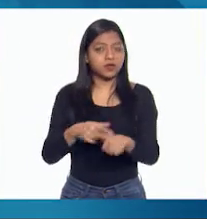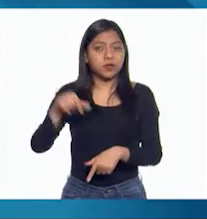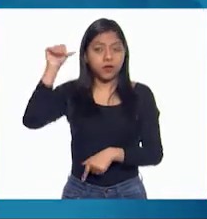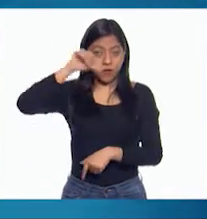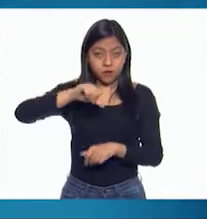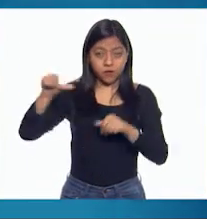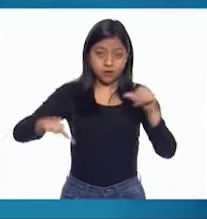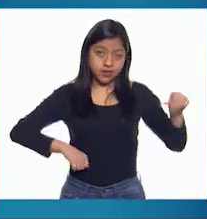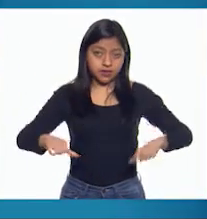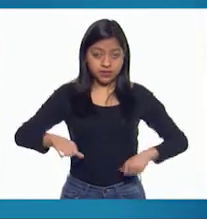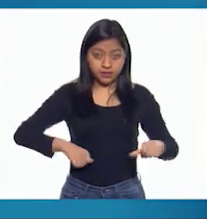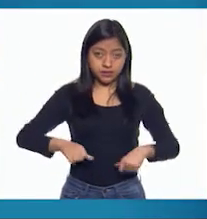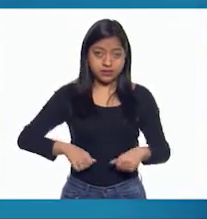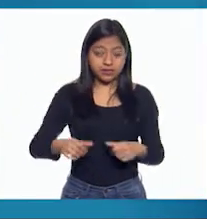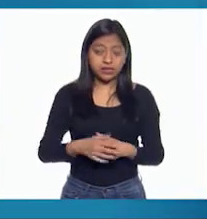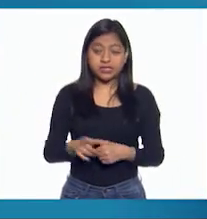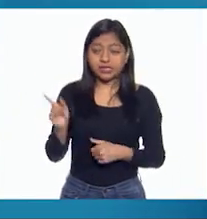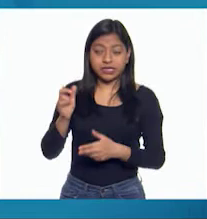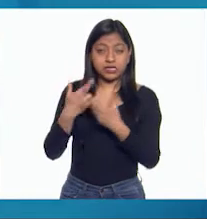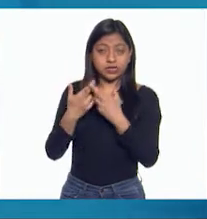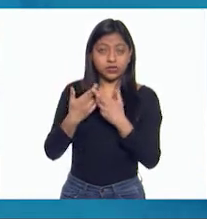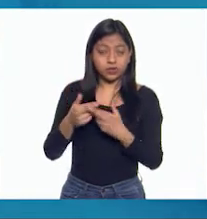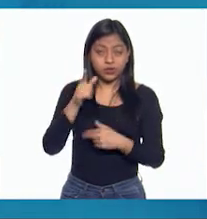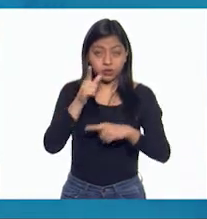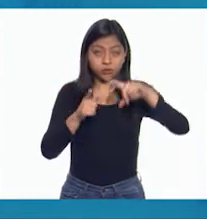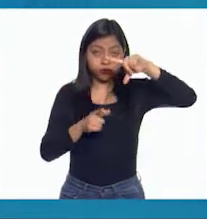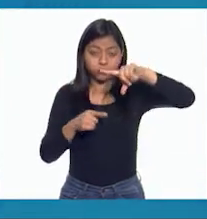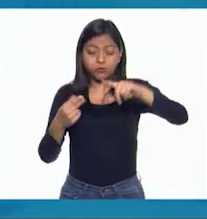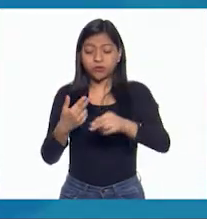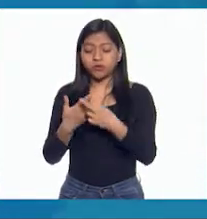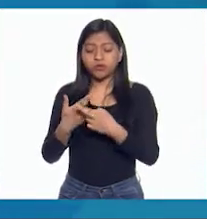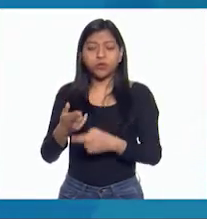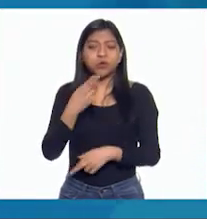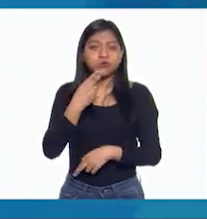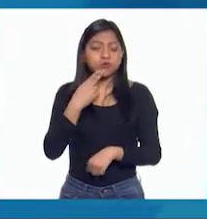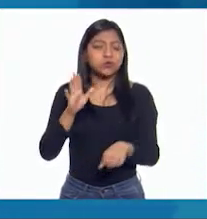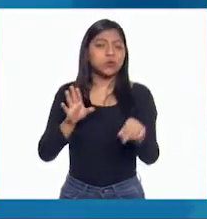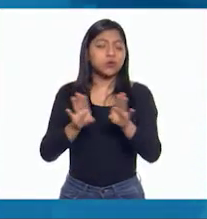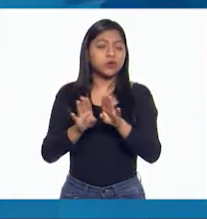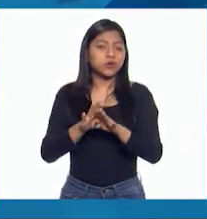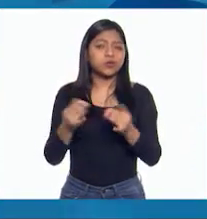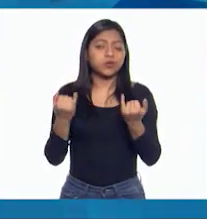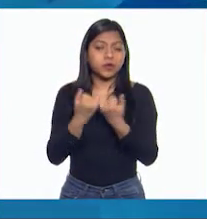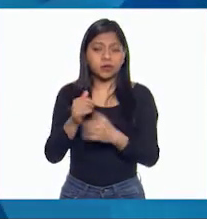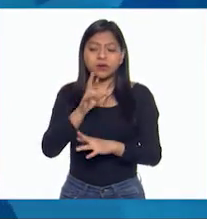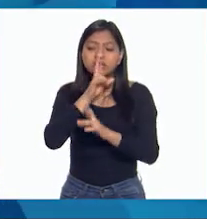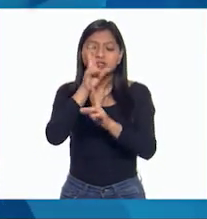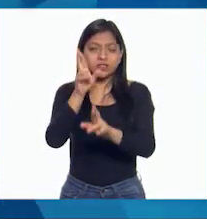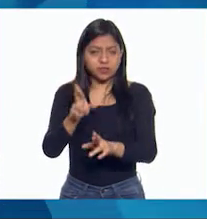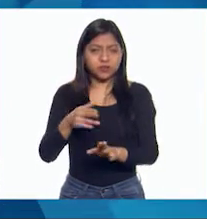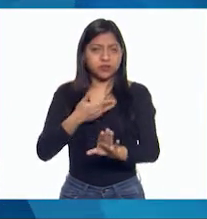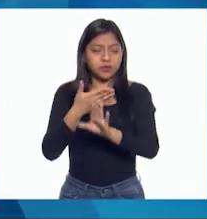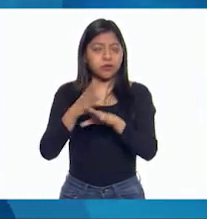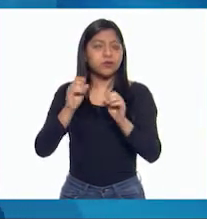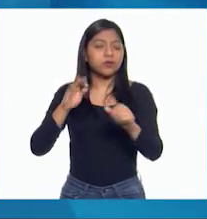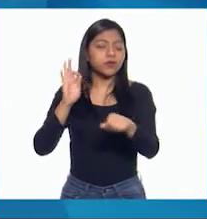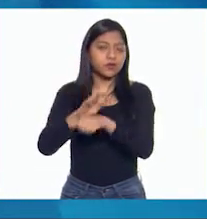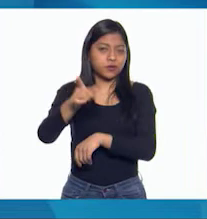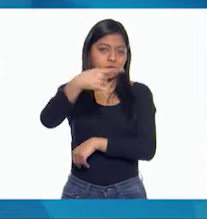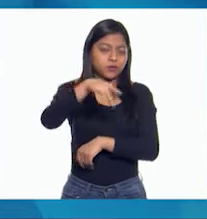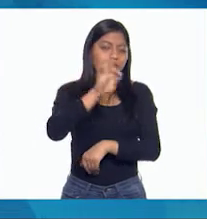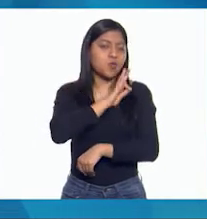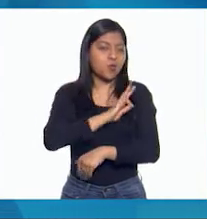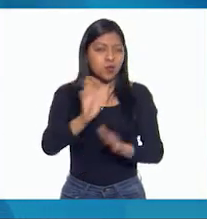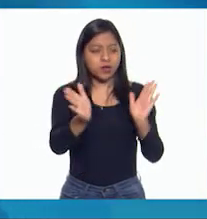de lo que nos indica el residuo en una división y de qué manera influye en nuestra respuesta, los invito a resolver la